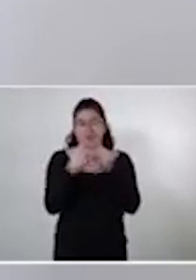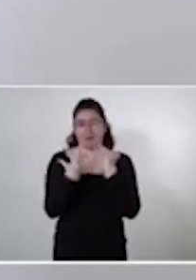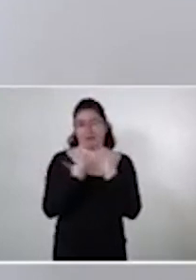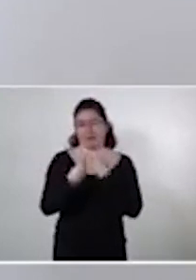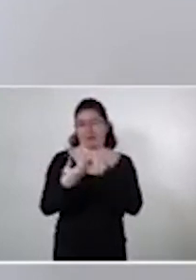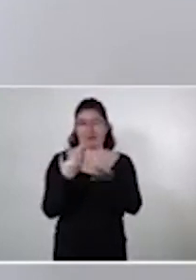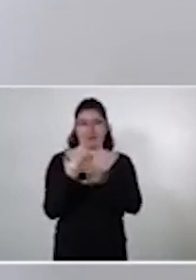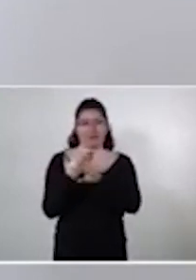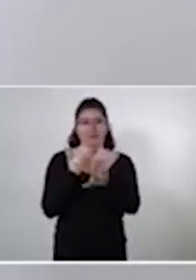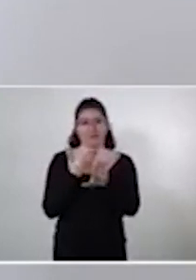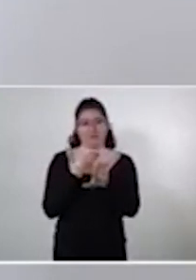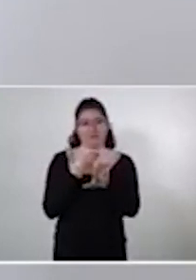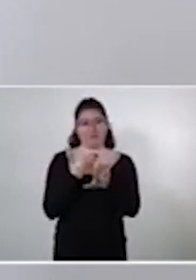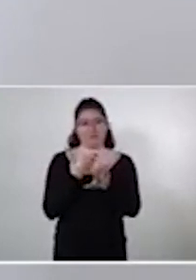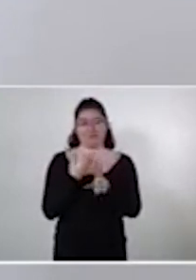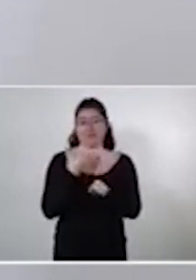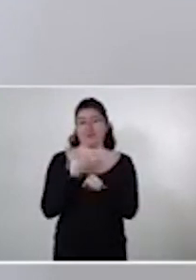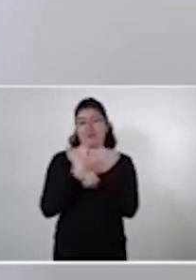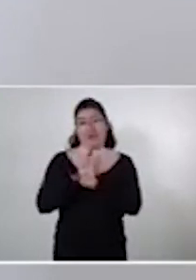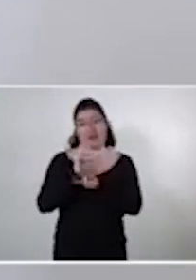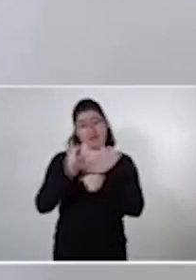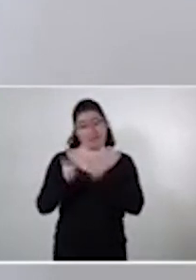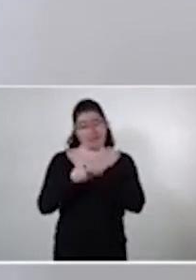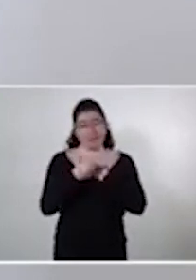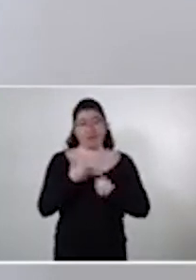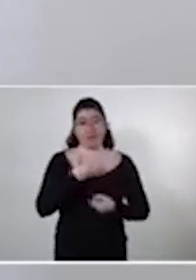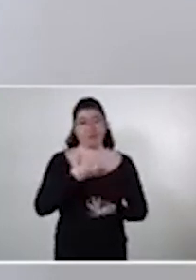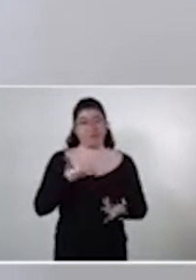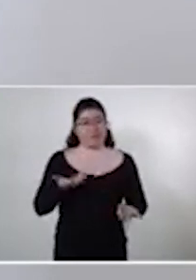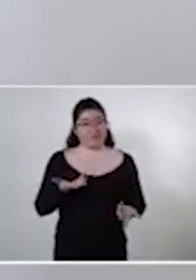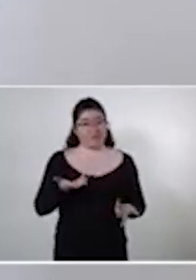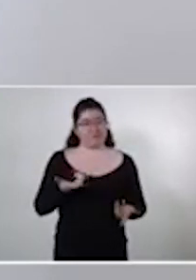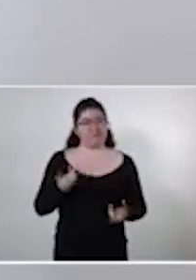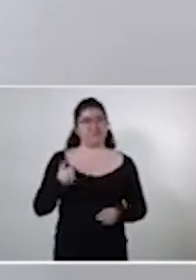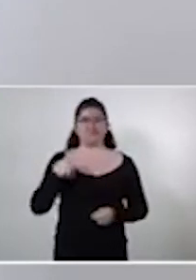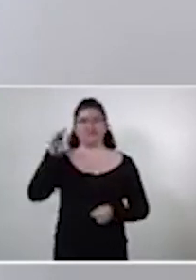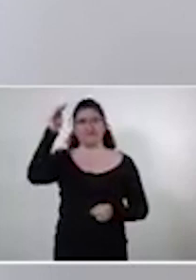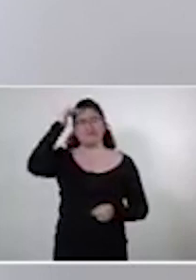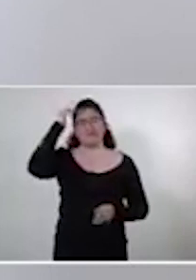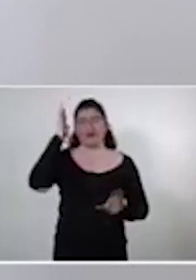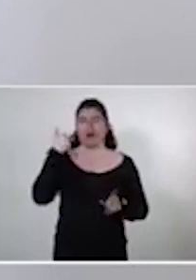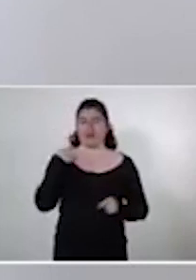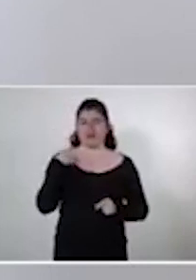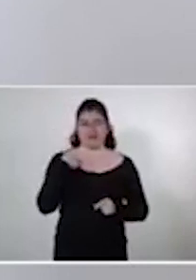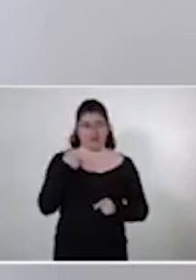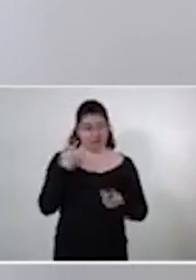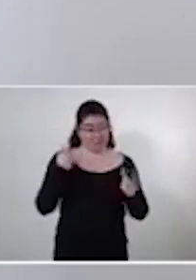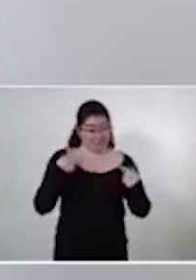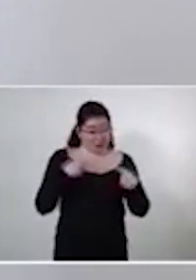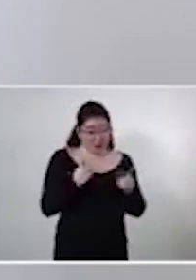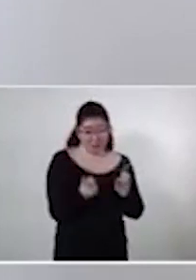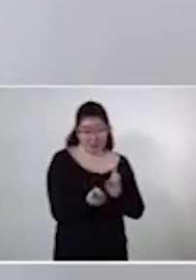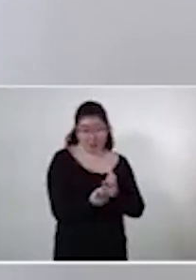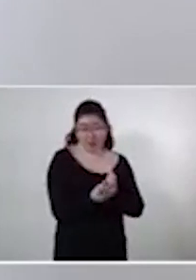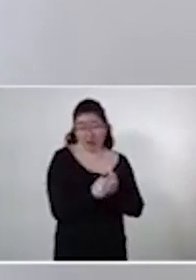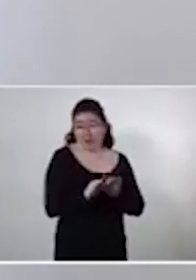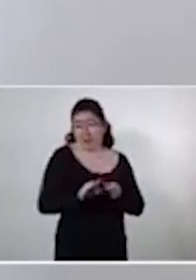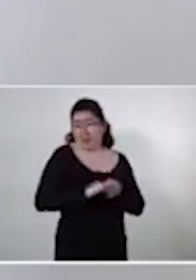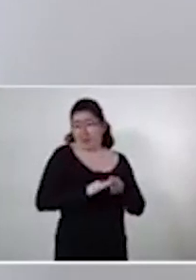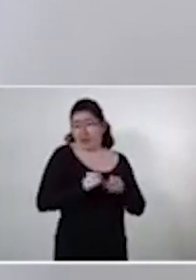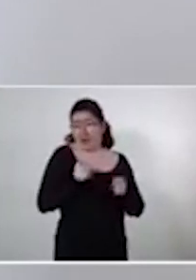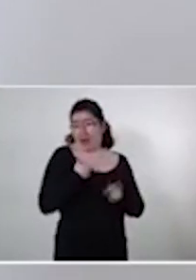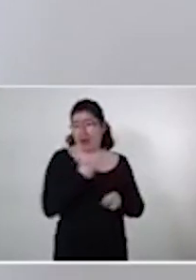epidemia que está ya en nuestro país. O sea, a lo mejor uno dice, pues que yo no conozco a nadie que le haya dado